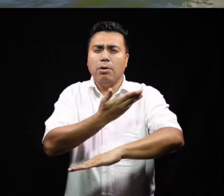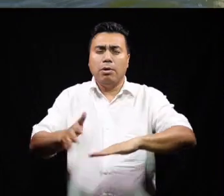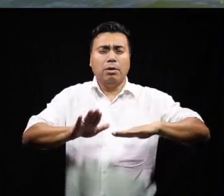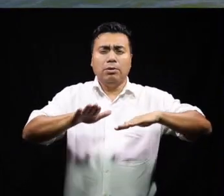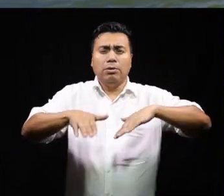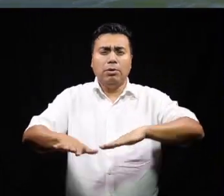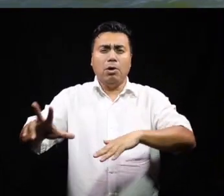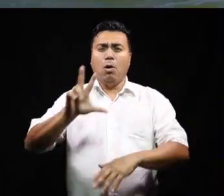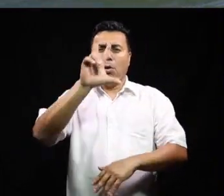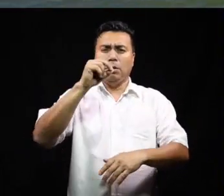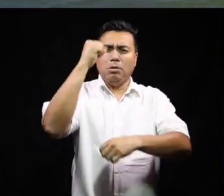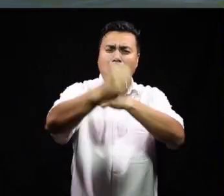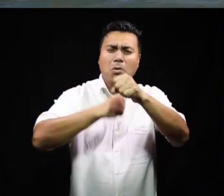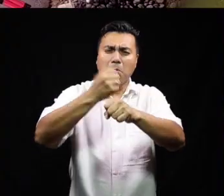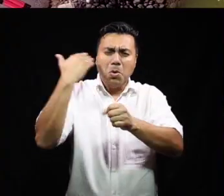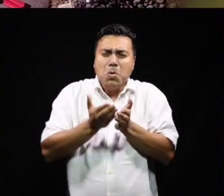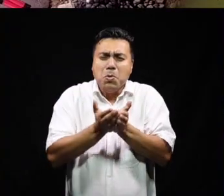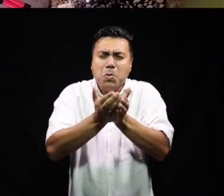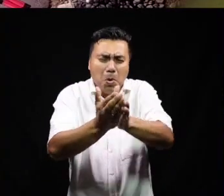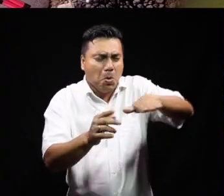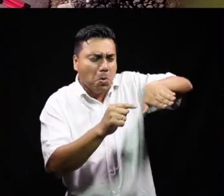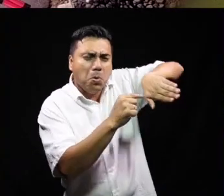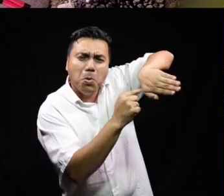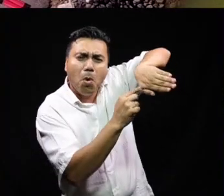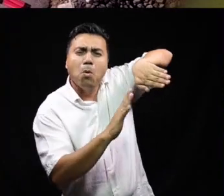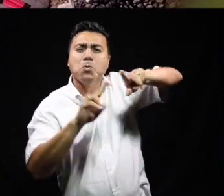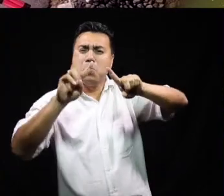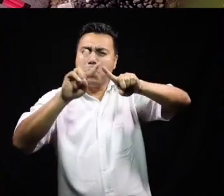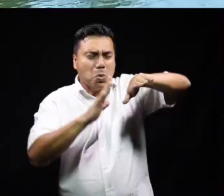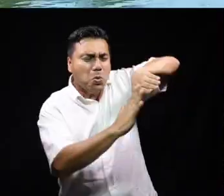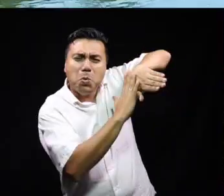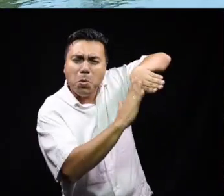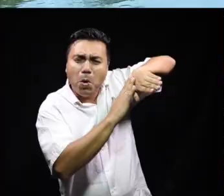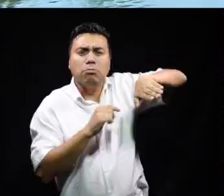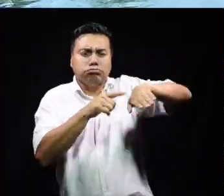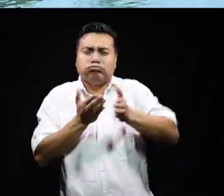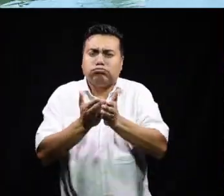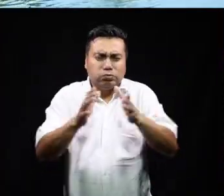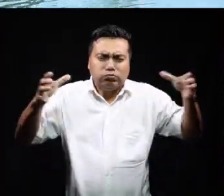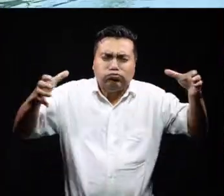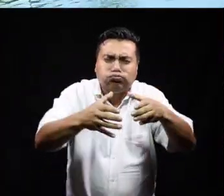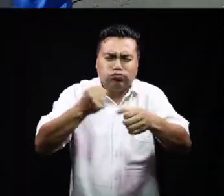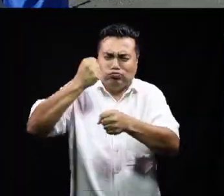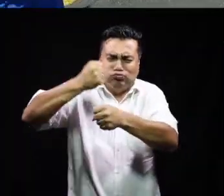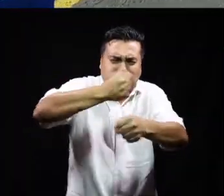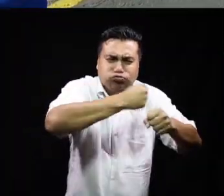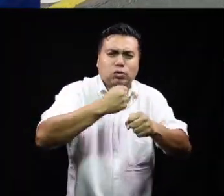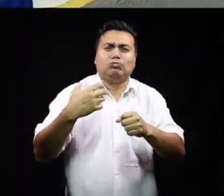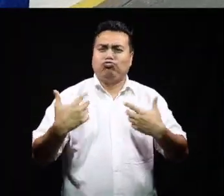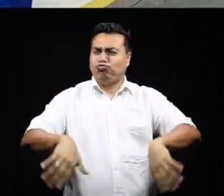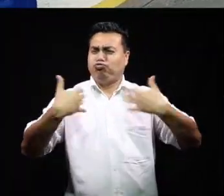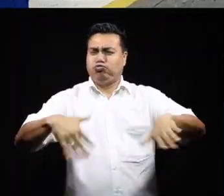30 años de navegar en el Golfo de Nicoya son garantía de seguridad que brinda el equipo de trabajo de Conatramar.